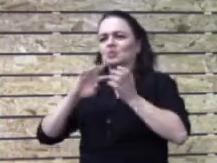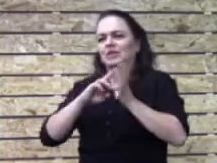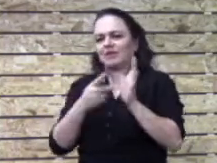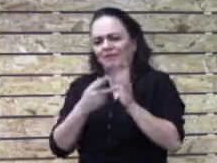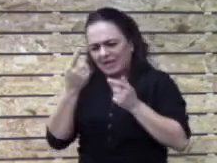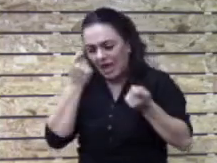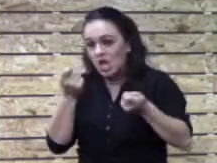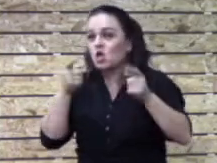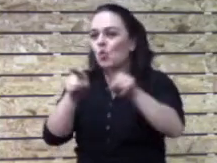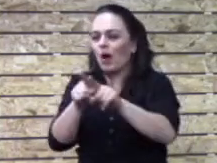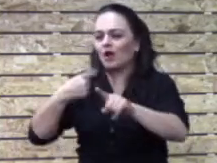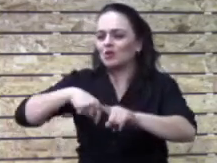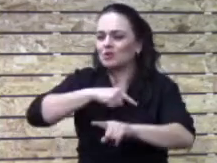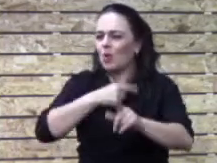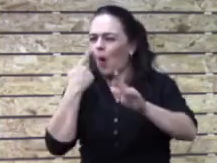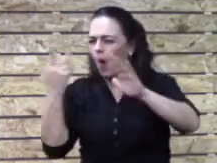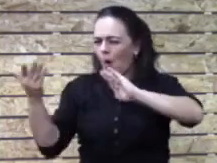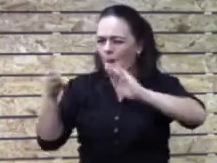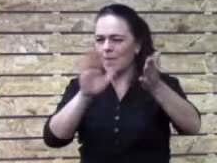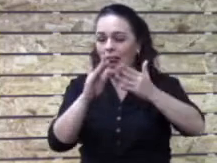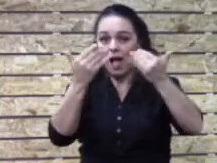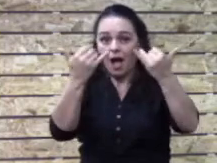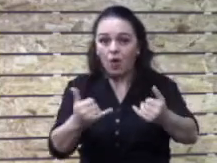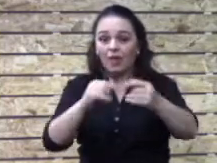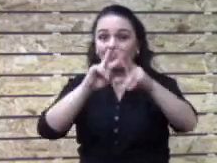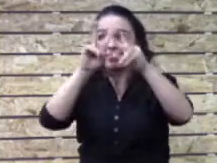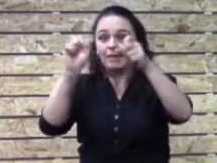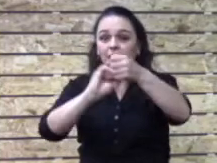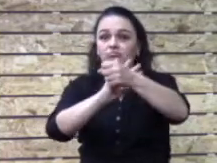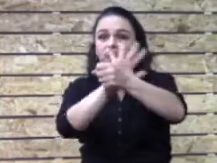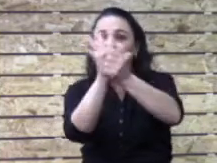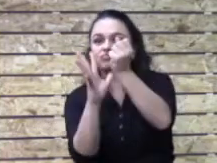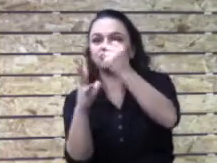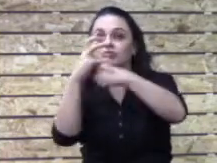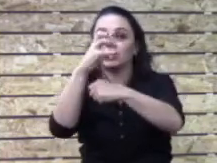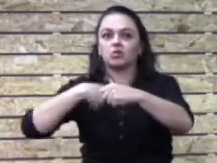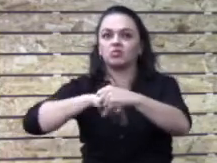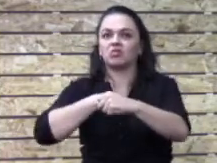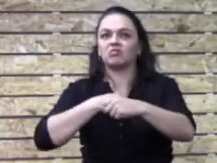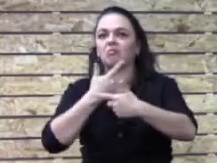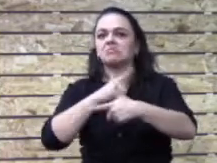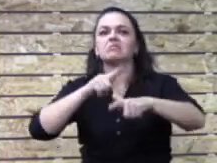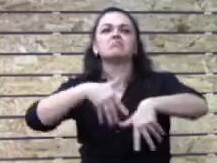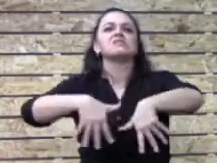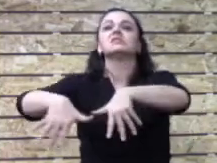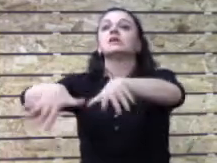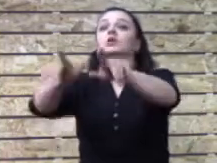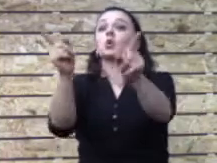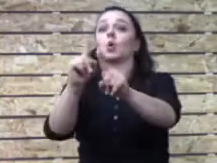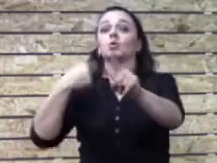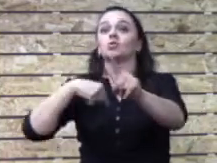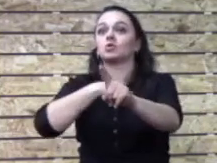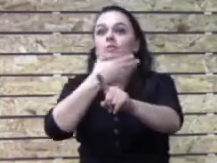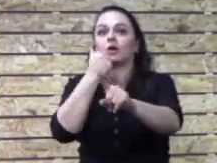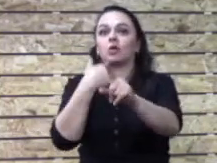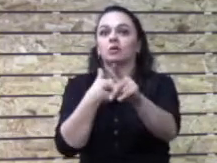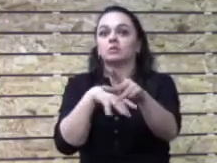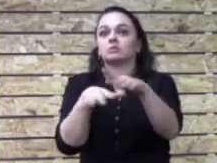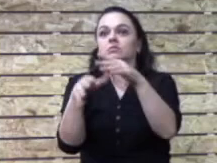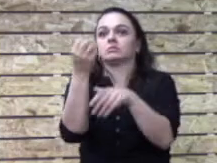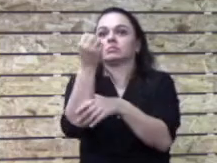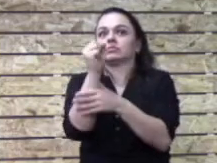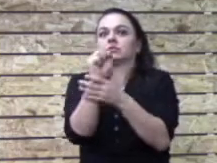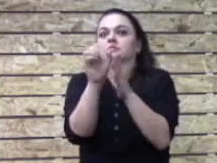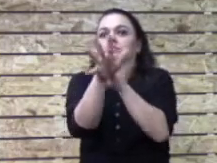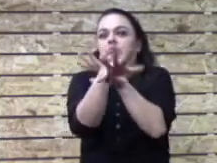una retirada táctica. De hecho, nuestras autoridades están haciendo eso para no tener que hacerlo después.